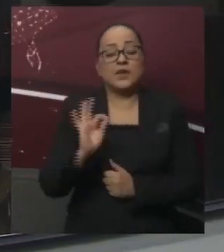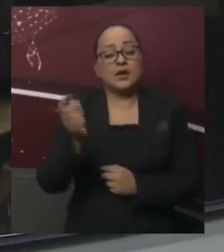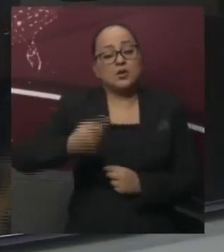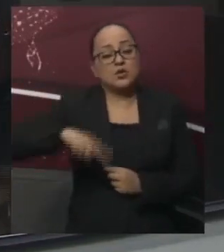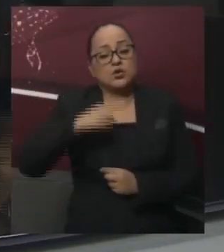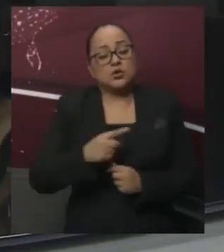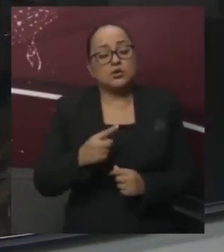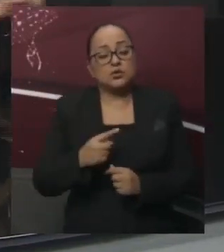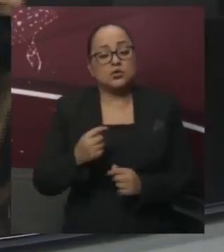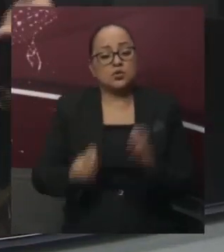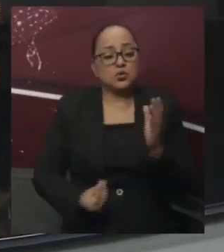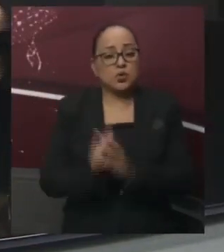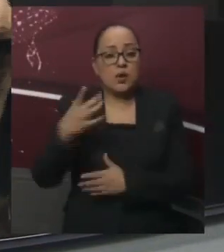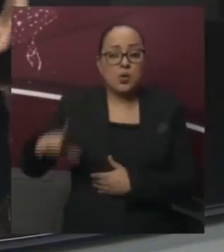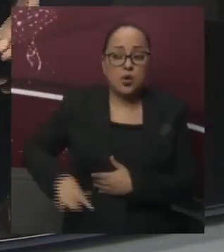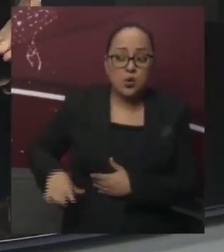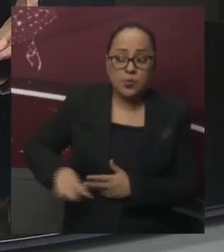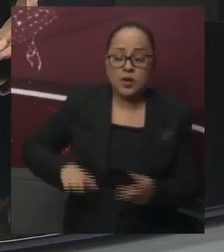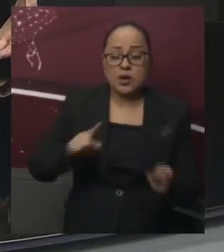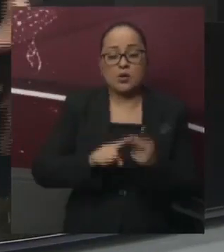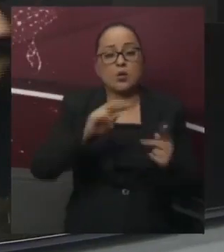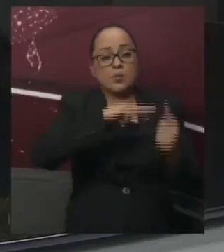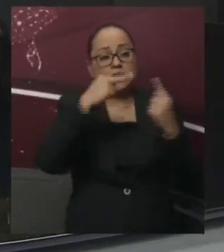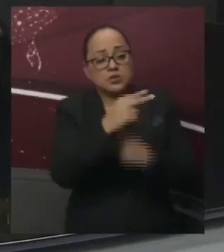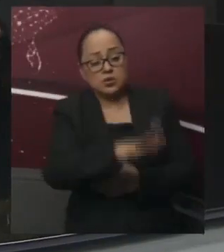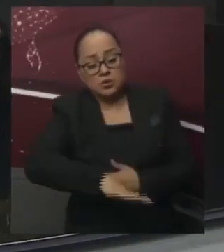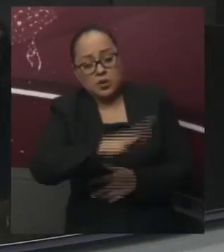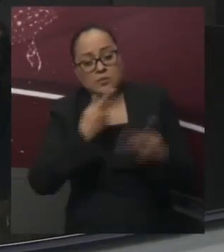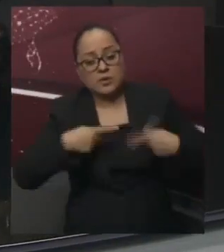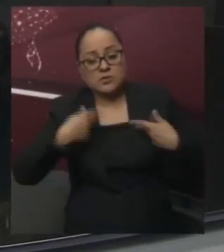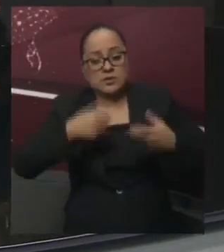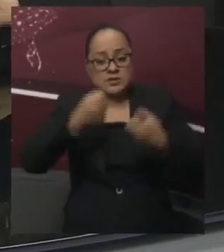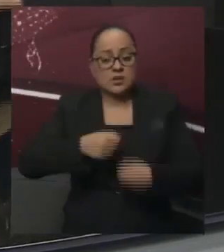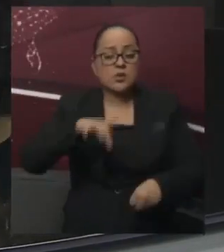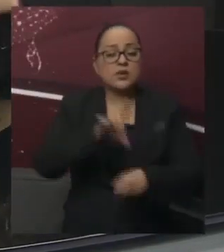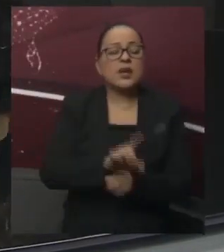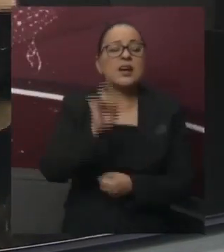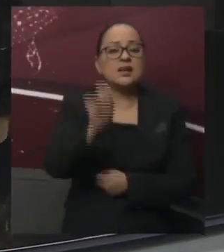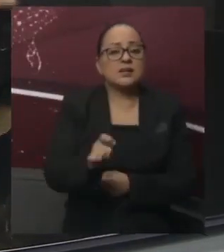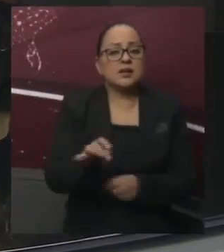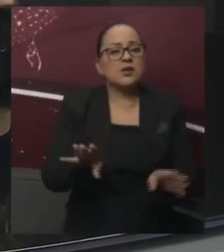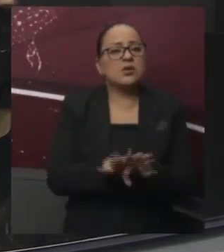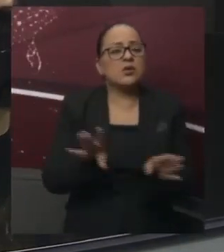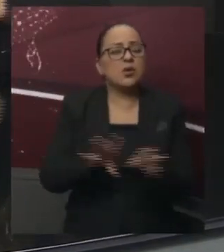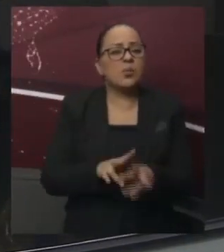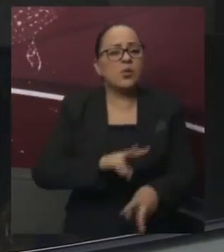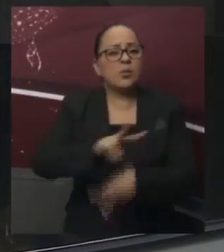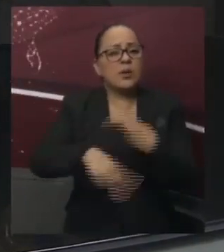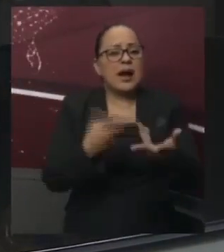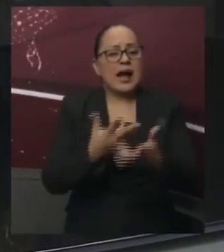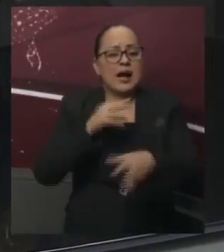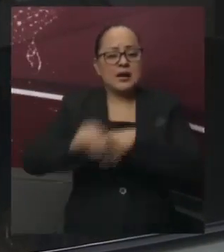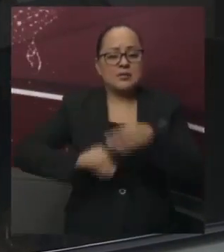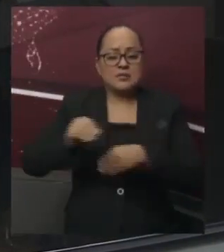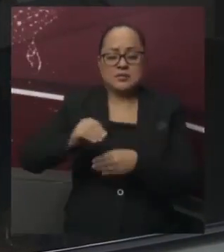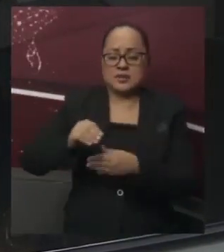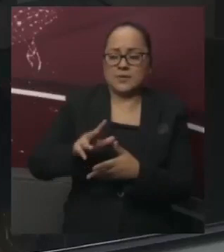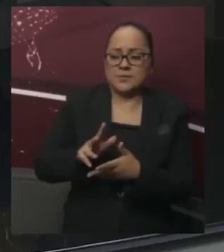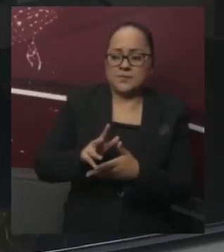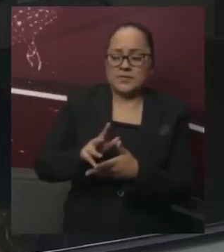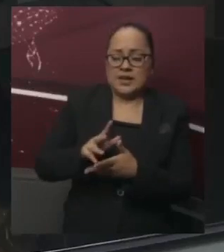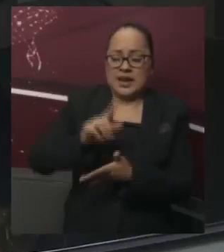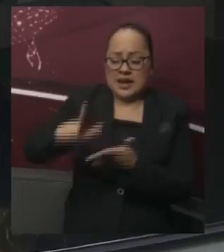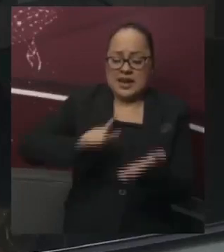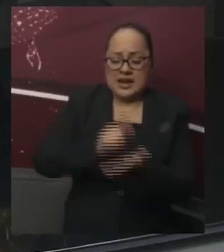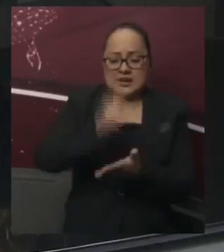del nuevo gobierno o de la perspectiva de la seguridad ciudadana, sobre cómo formular políticas públicas a favor de la